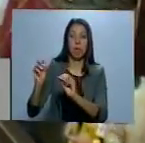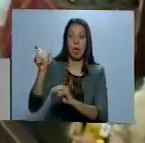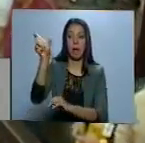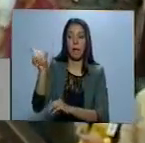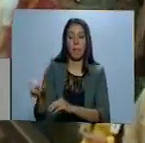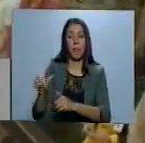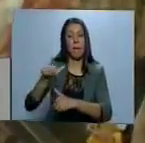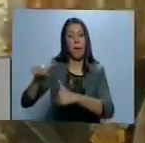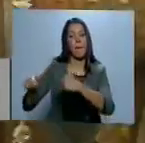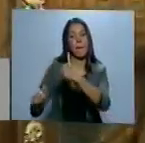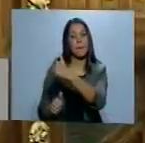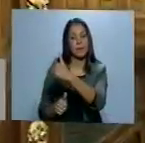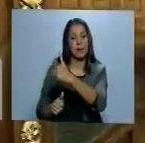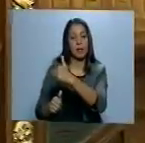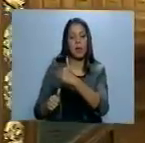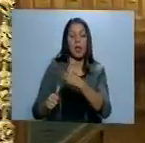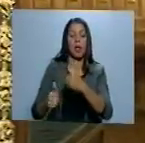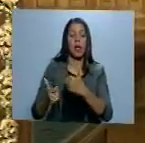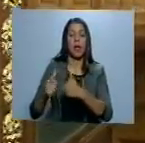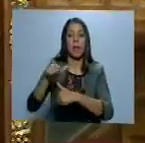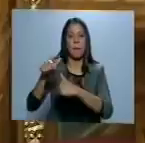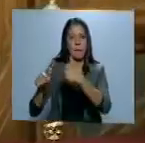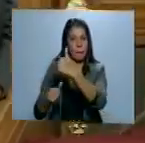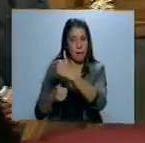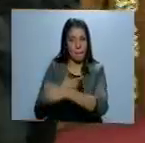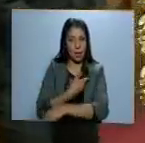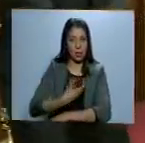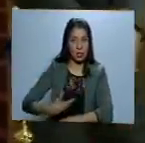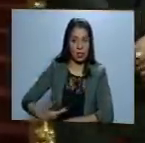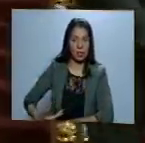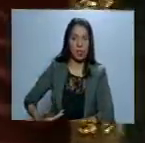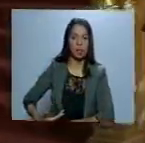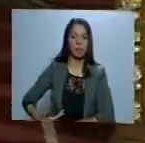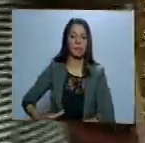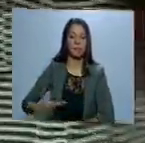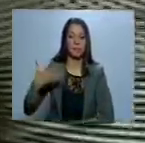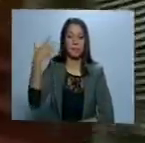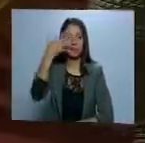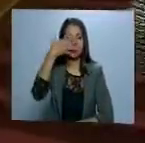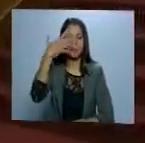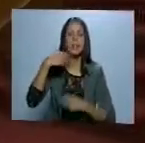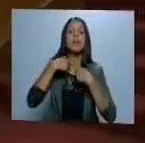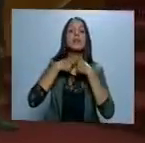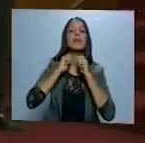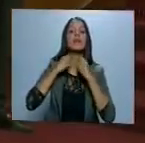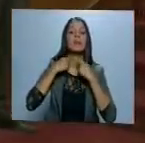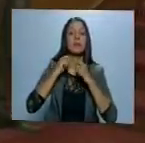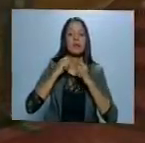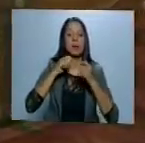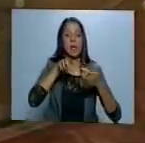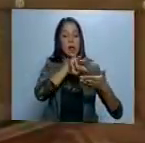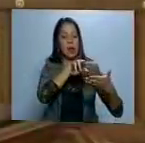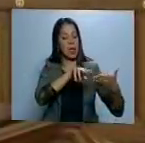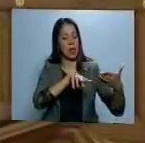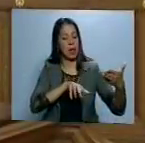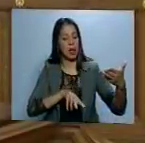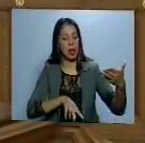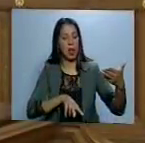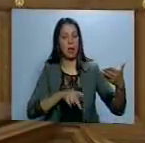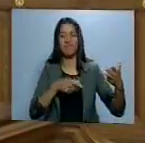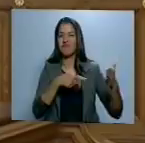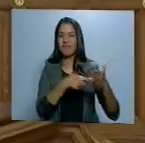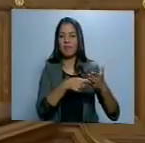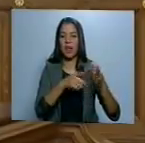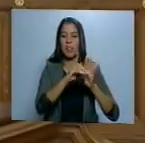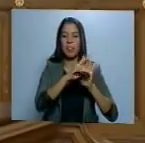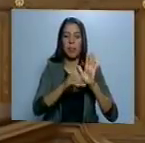vicepresidente de la Asamblea Nacional Constituyente que dé lectura al decreto mediante el